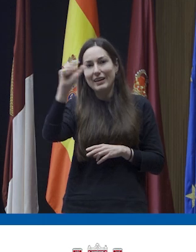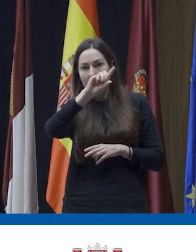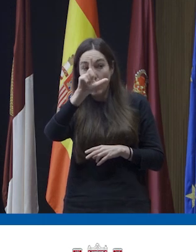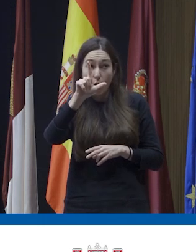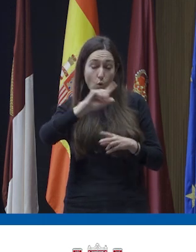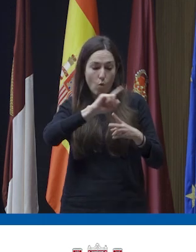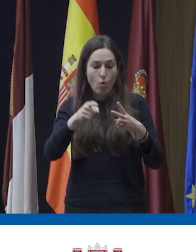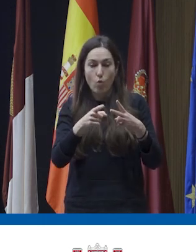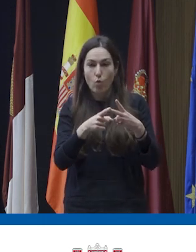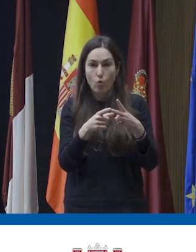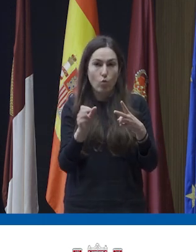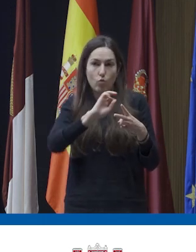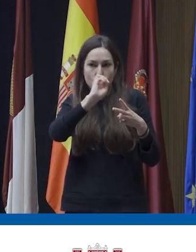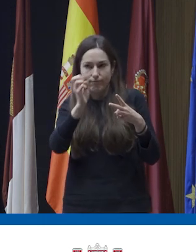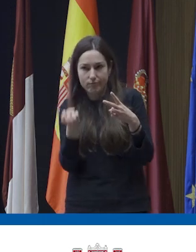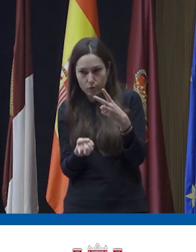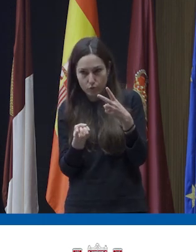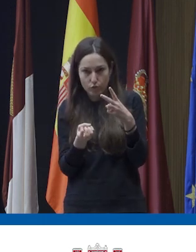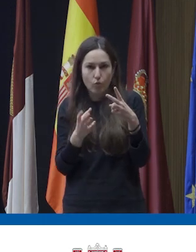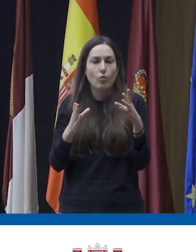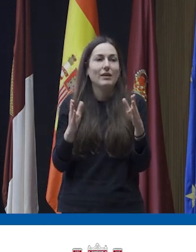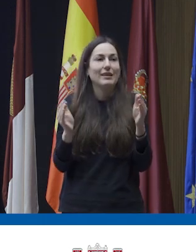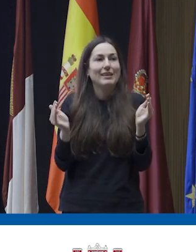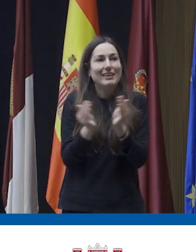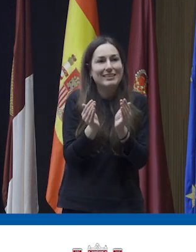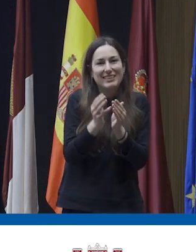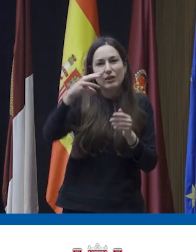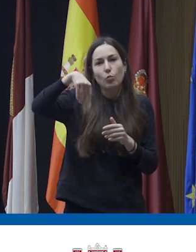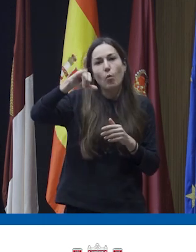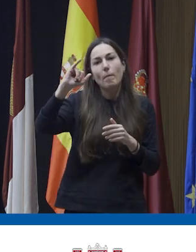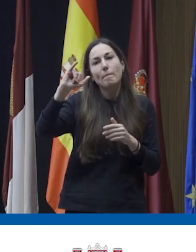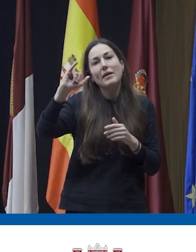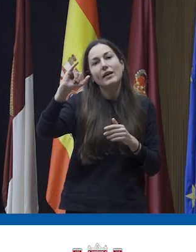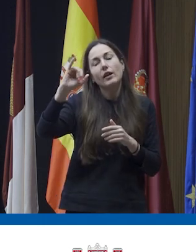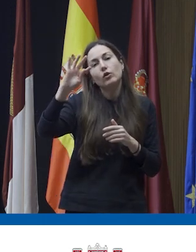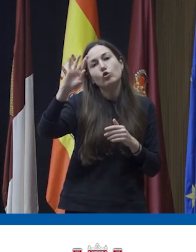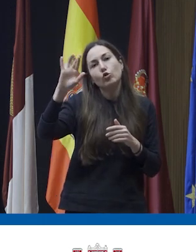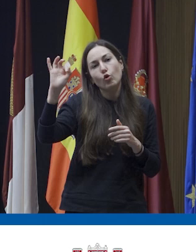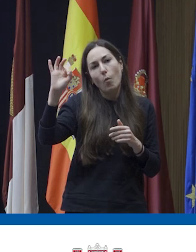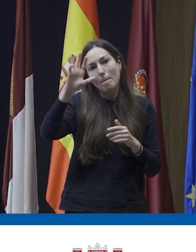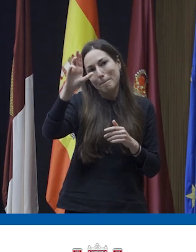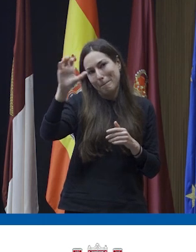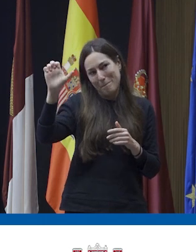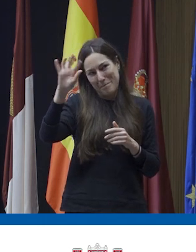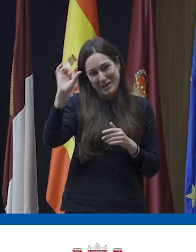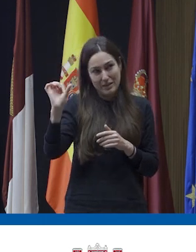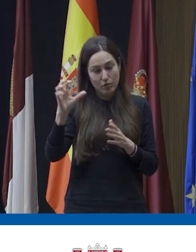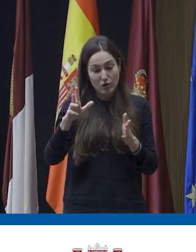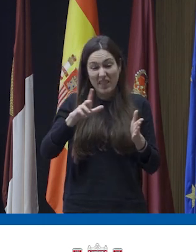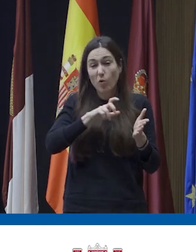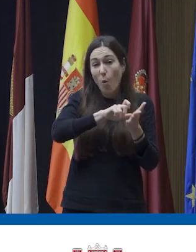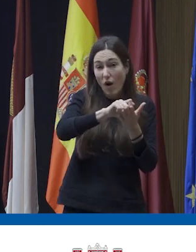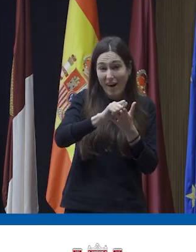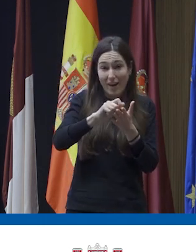de la córnea, como son las cámaras estrechas, que son frecuentes en pacientes muy hipermétropes. Entonces, pues utilizamos estos geles para proteger la